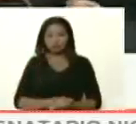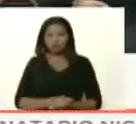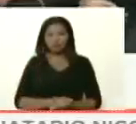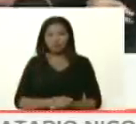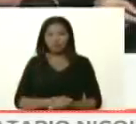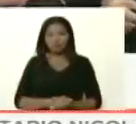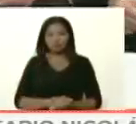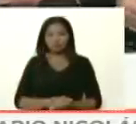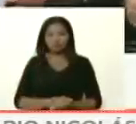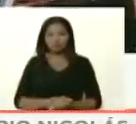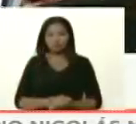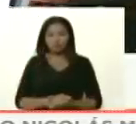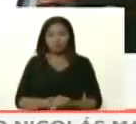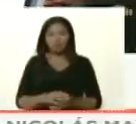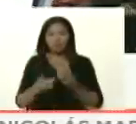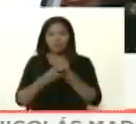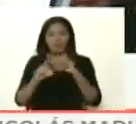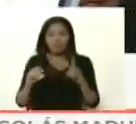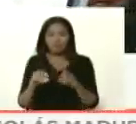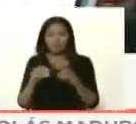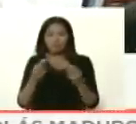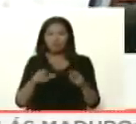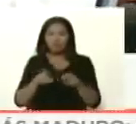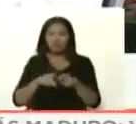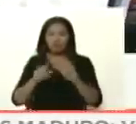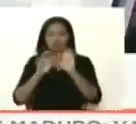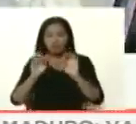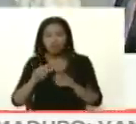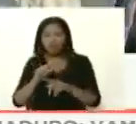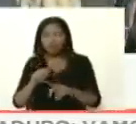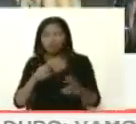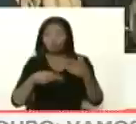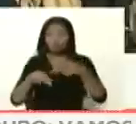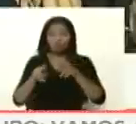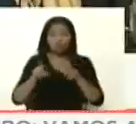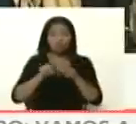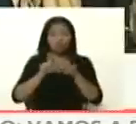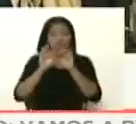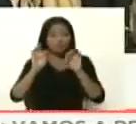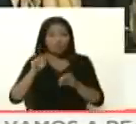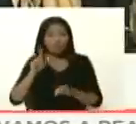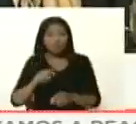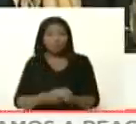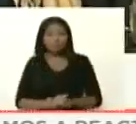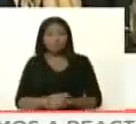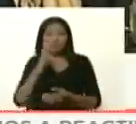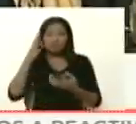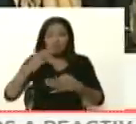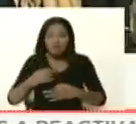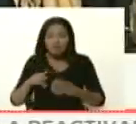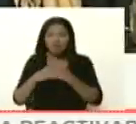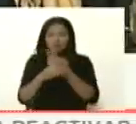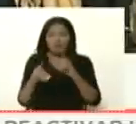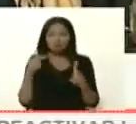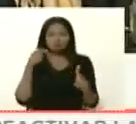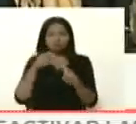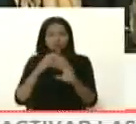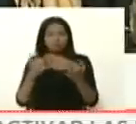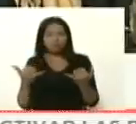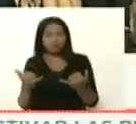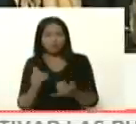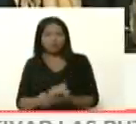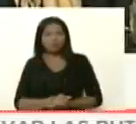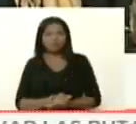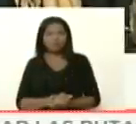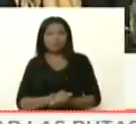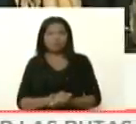para la democracia directa de los trabajadores, y hay que construirla. No hay que creer que la democracia directa, la